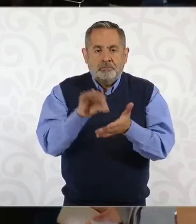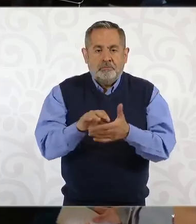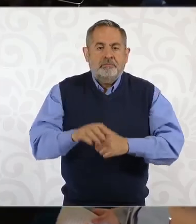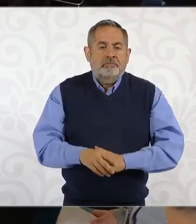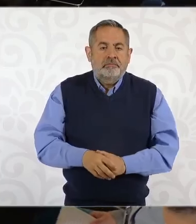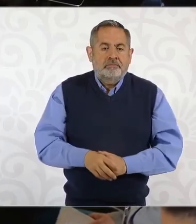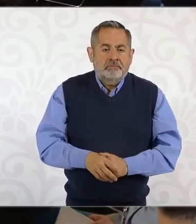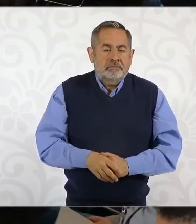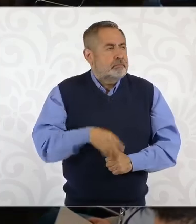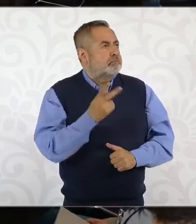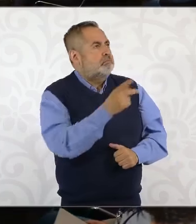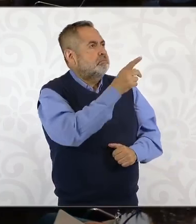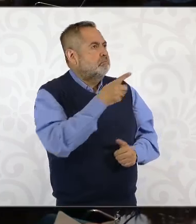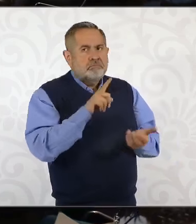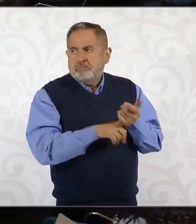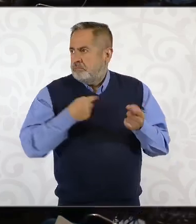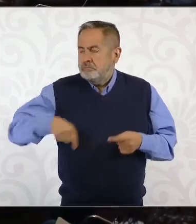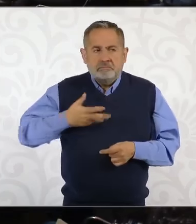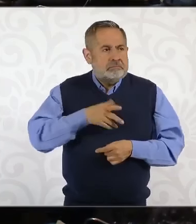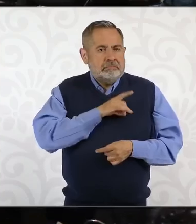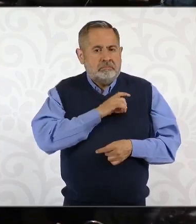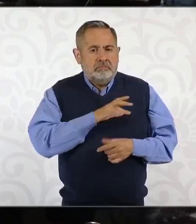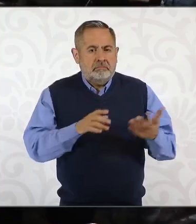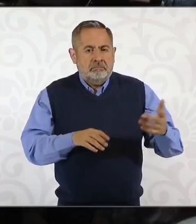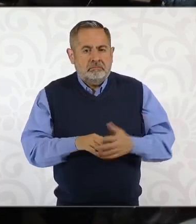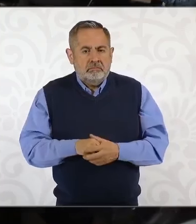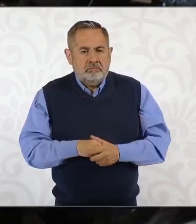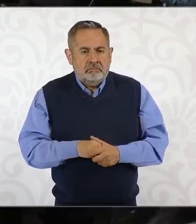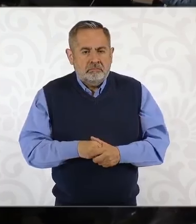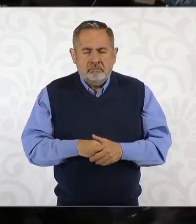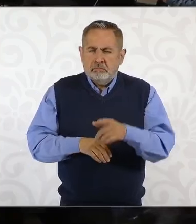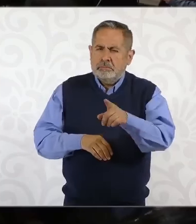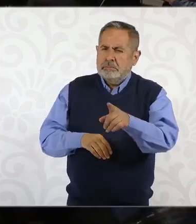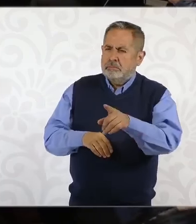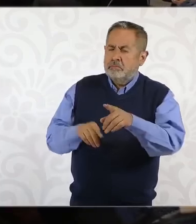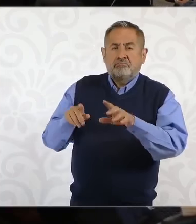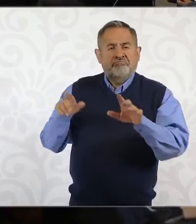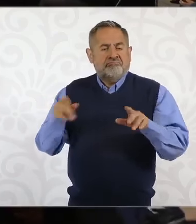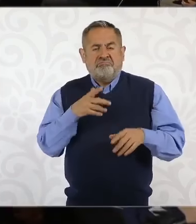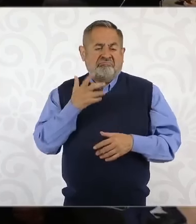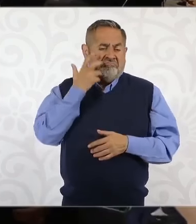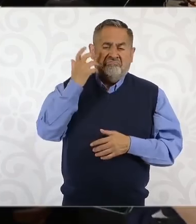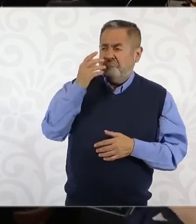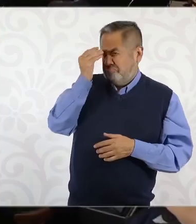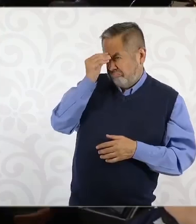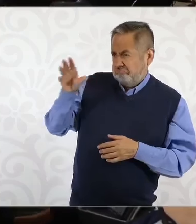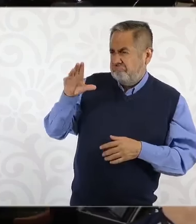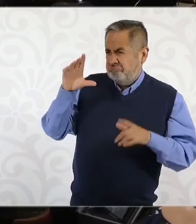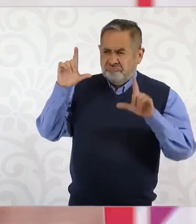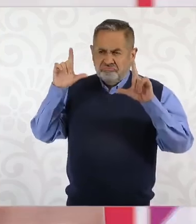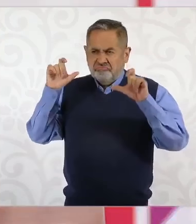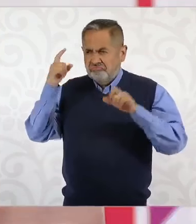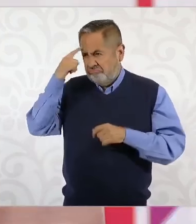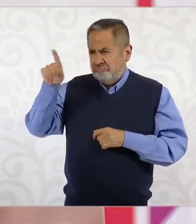Esa era la pregunta, porque de hecho en el tuit le dicen una foto para la presidenta y mandan ahí la etiqueta.